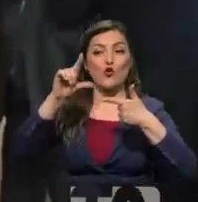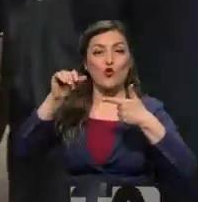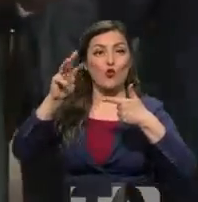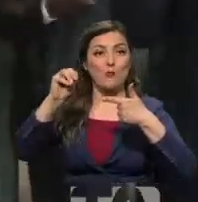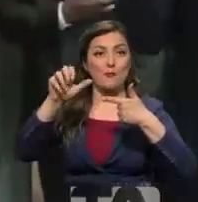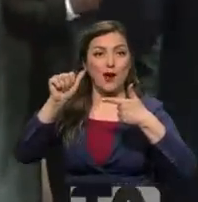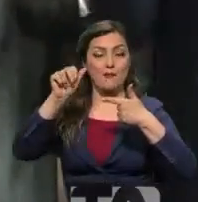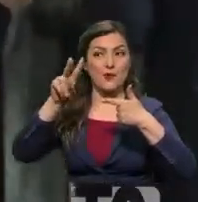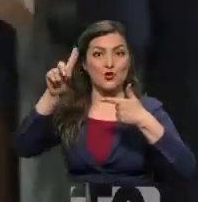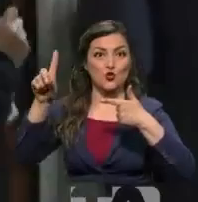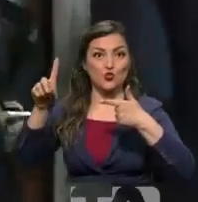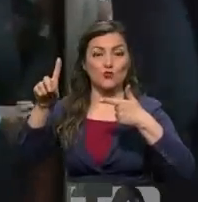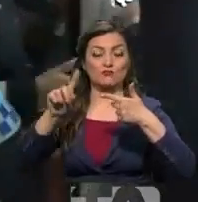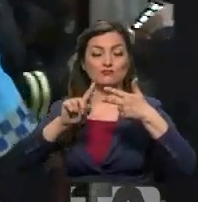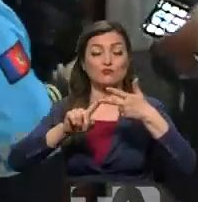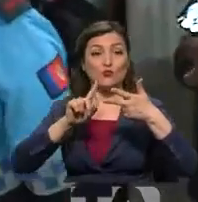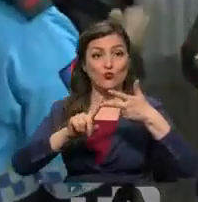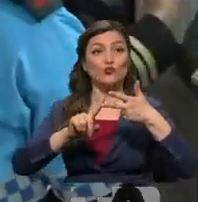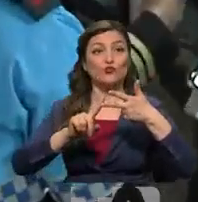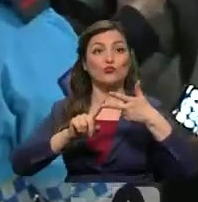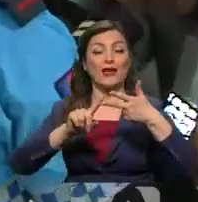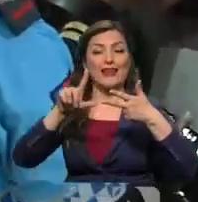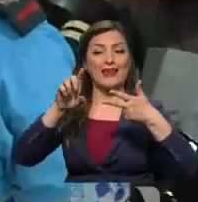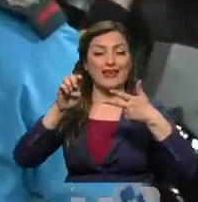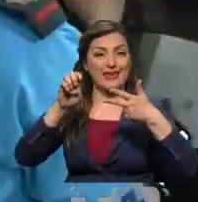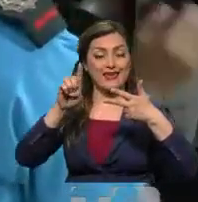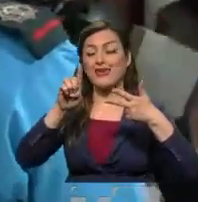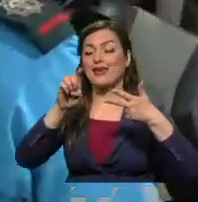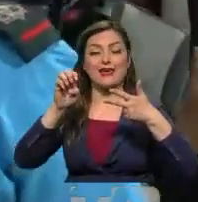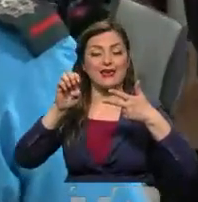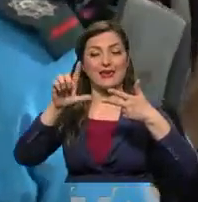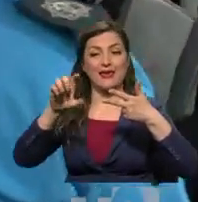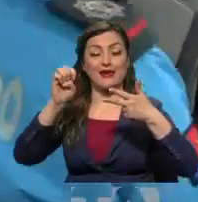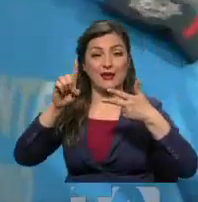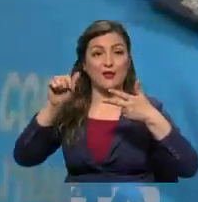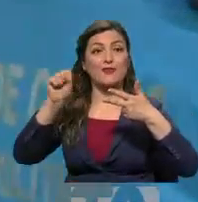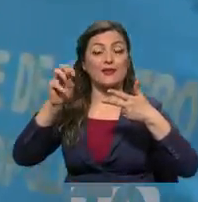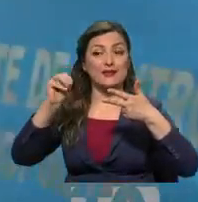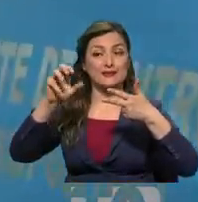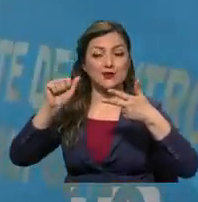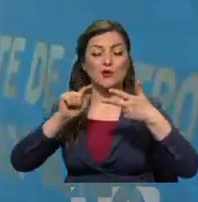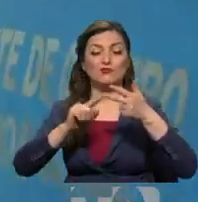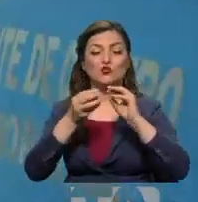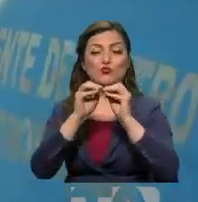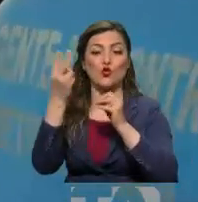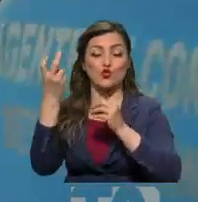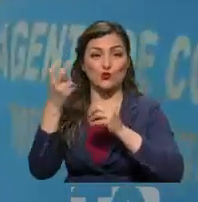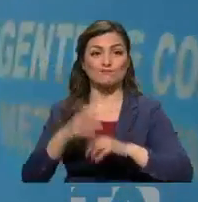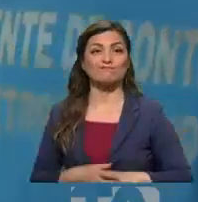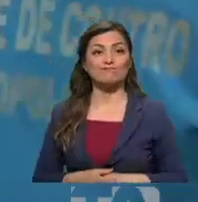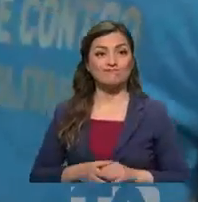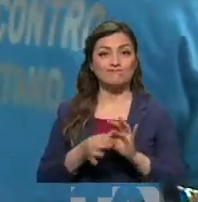Democrática. Esta última estaría buscando los votos del correísmo para conseguir esta dignidad. indefinida. Nuestro compañero Freddy